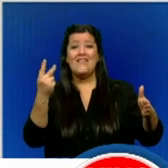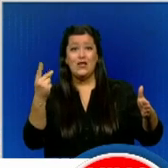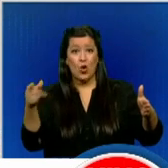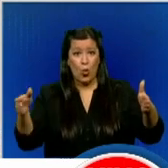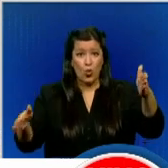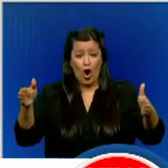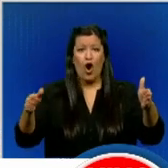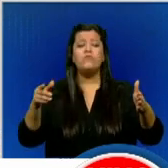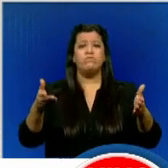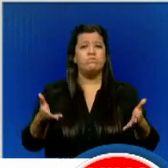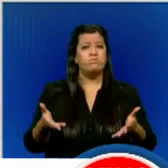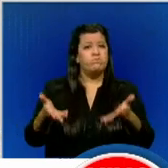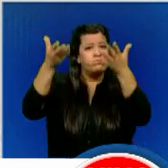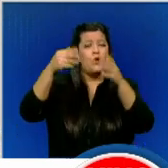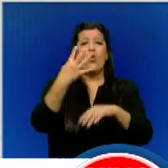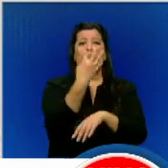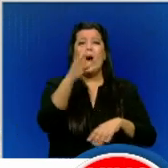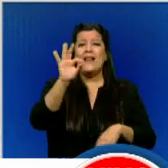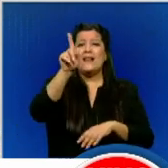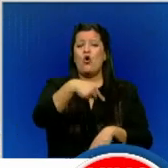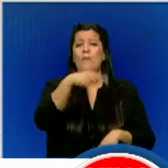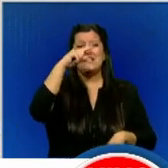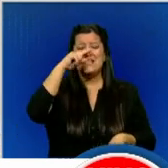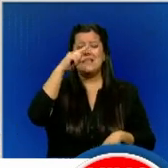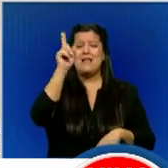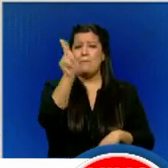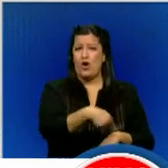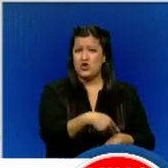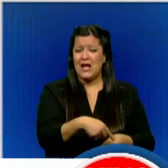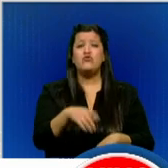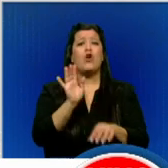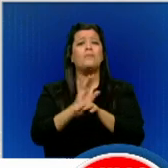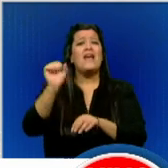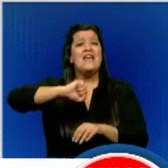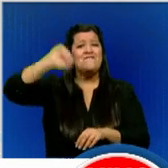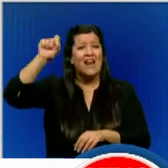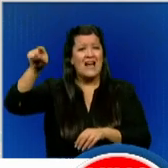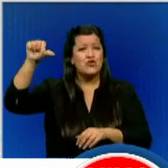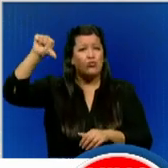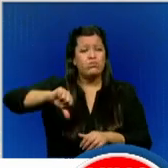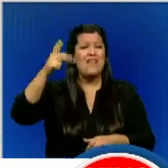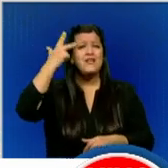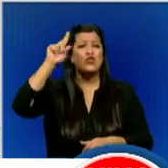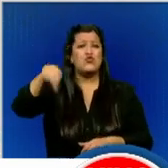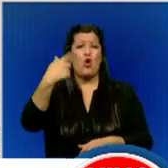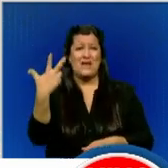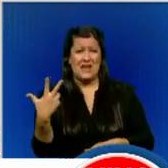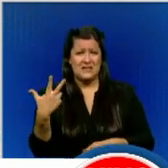creció el 47 por ciento con respecto a la inflación caída del 18,3